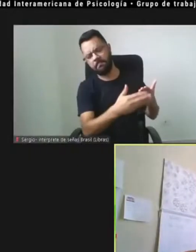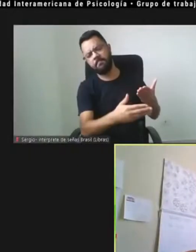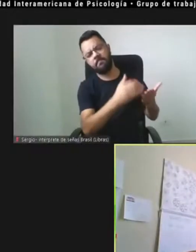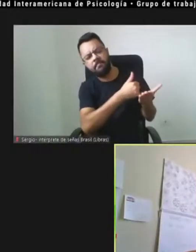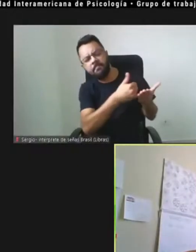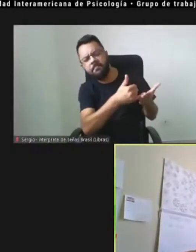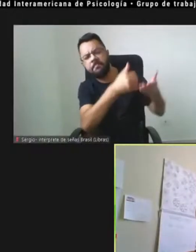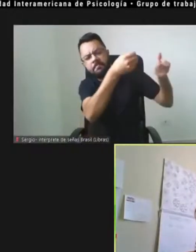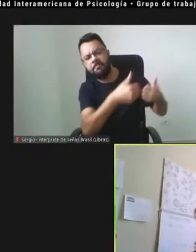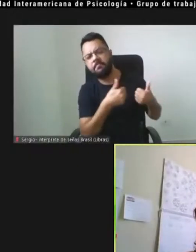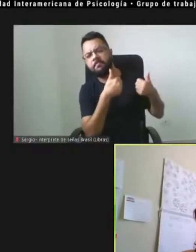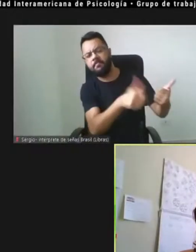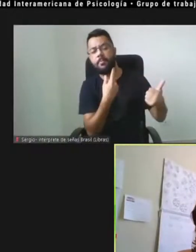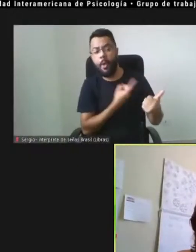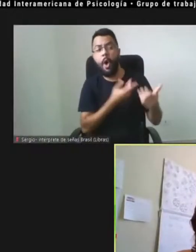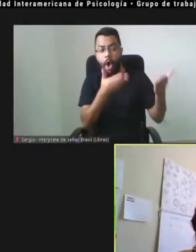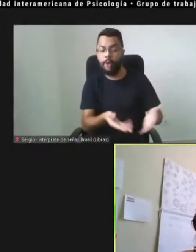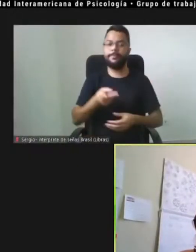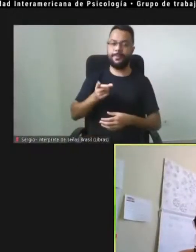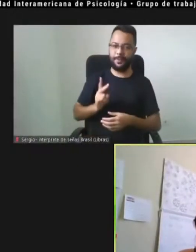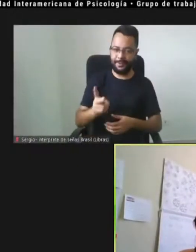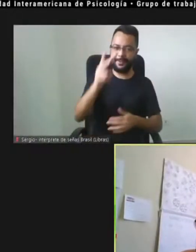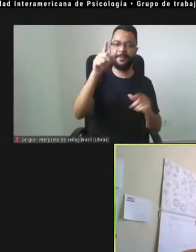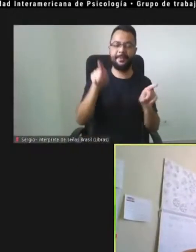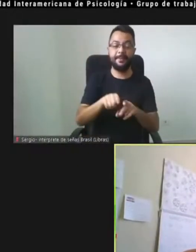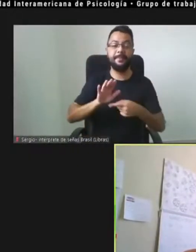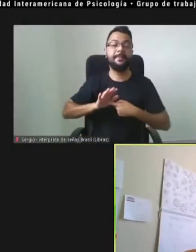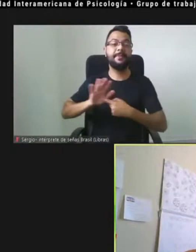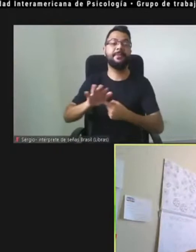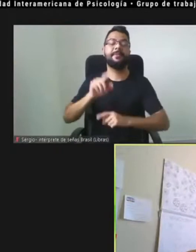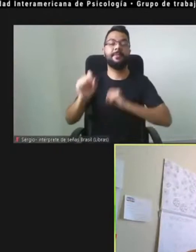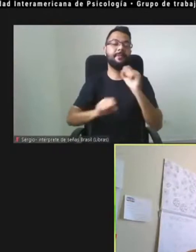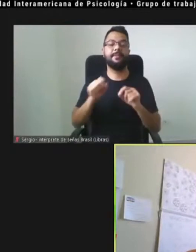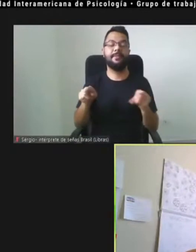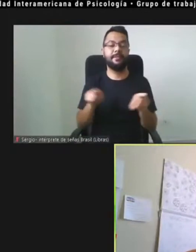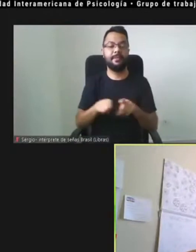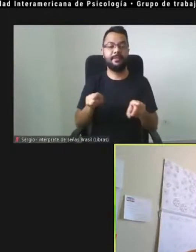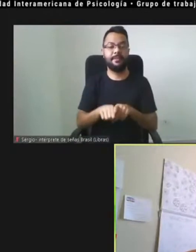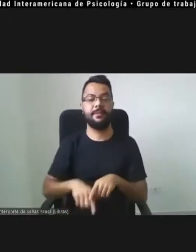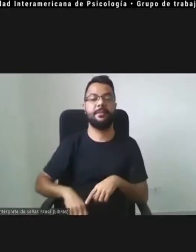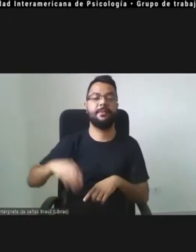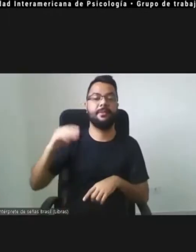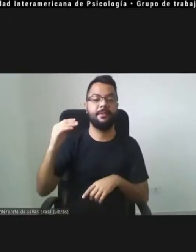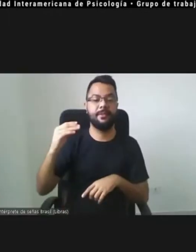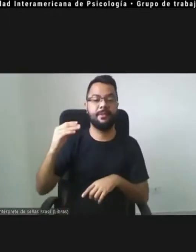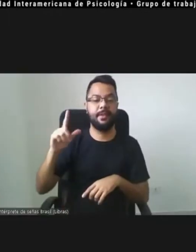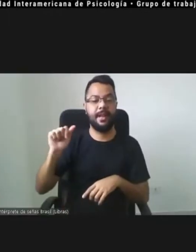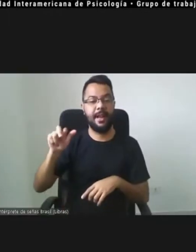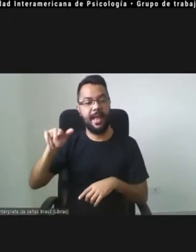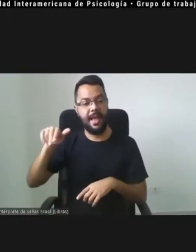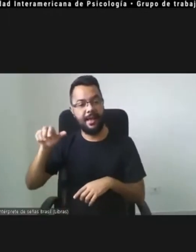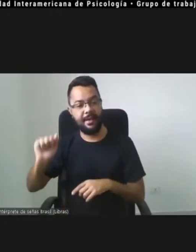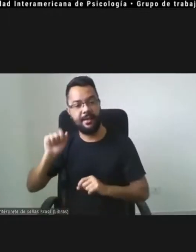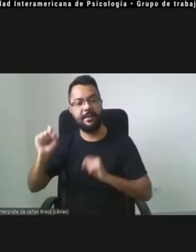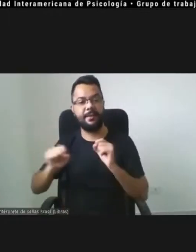Ahora vamos a dar continuidad a nuestro programa presentando a Carliana Semprún Galúe. Espero haberlo